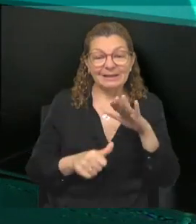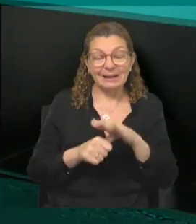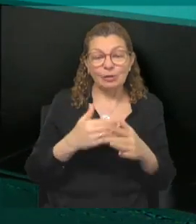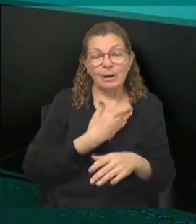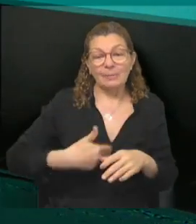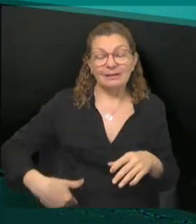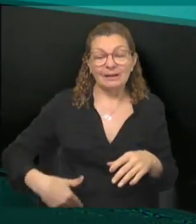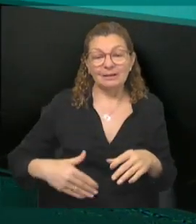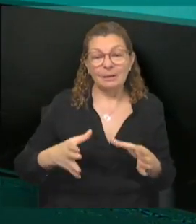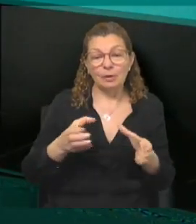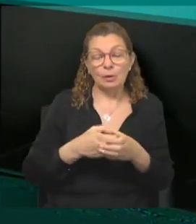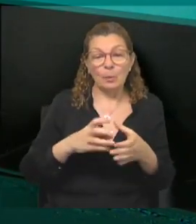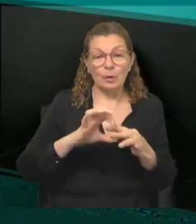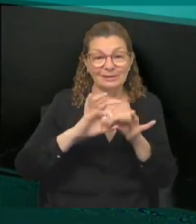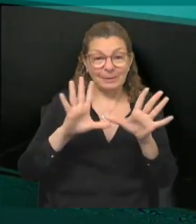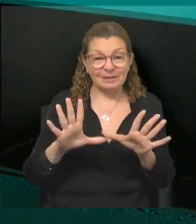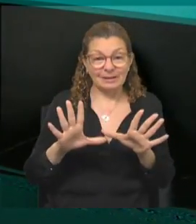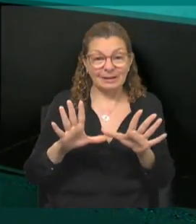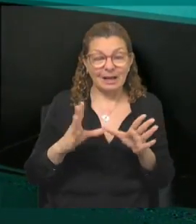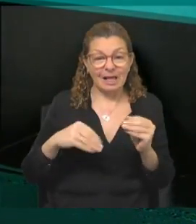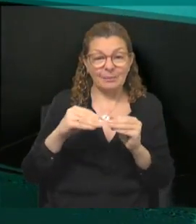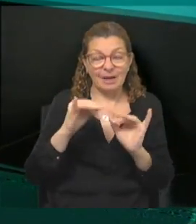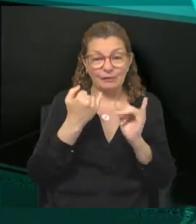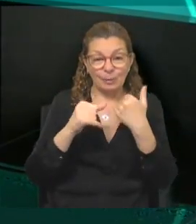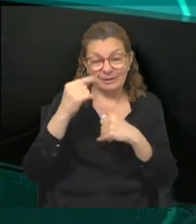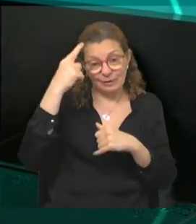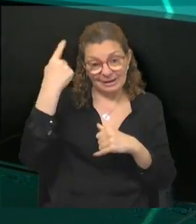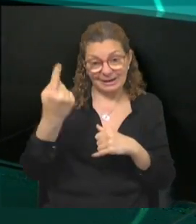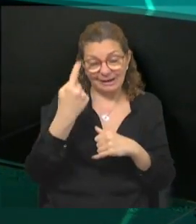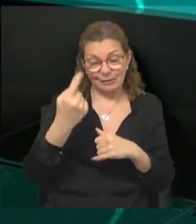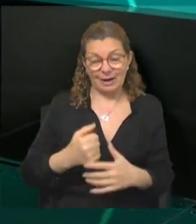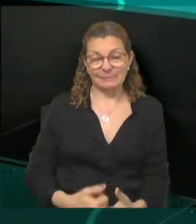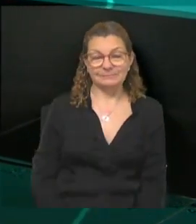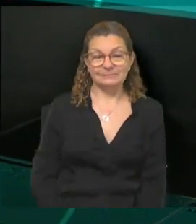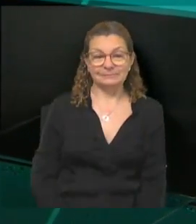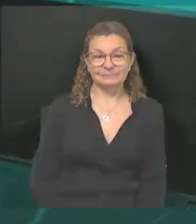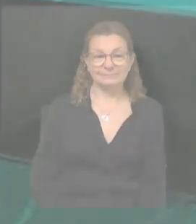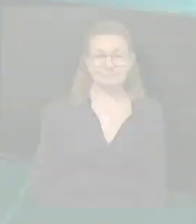presidencia por el partido independiente además de información internacional no se vaya